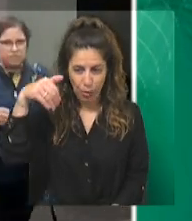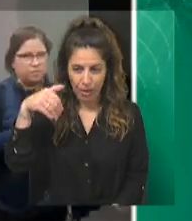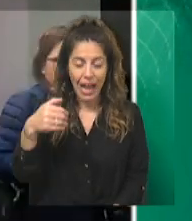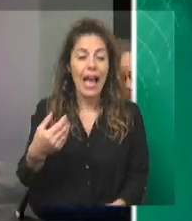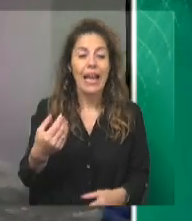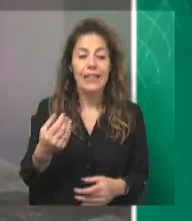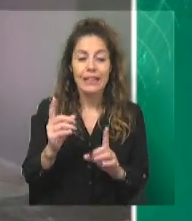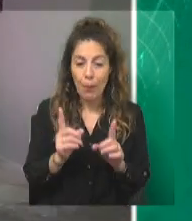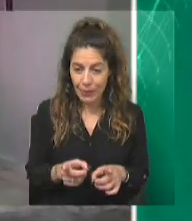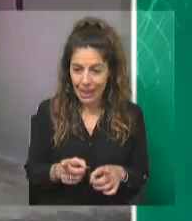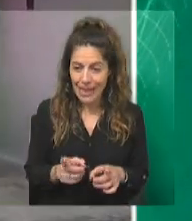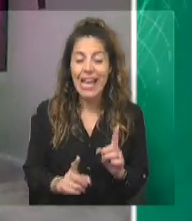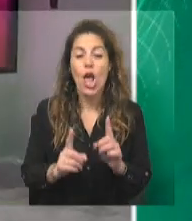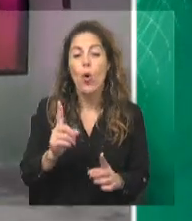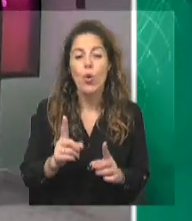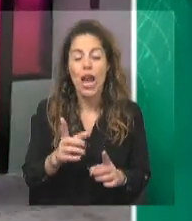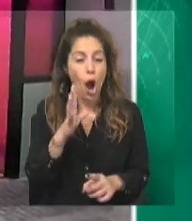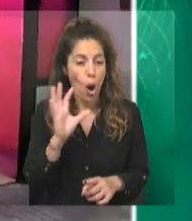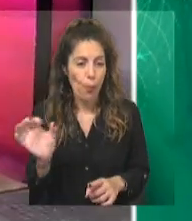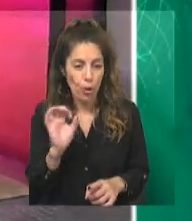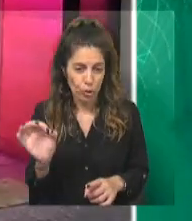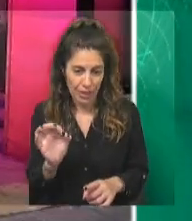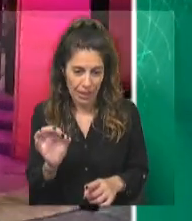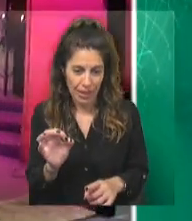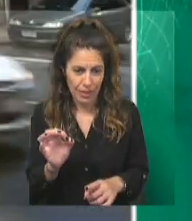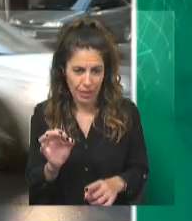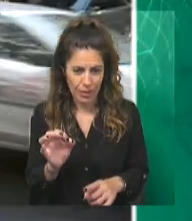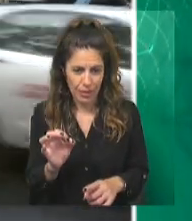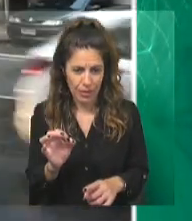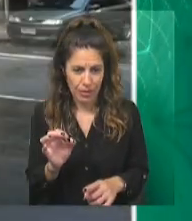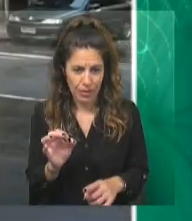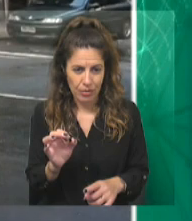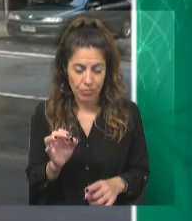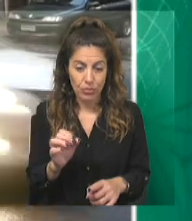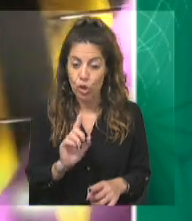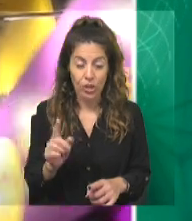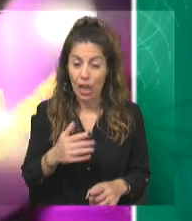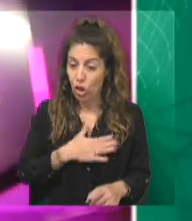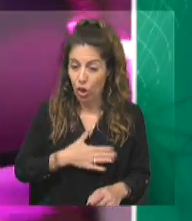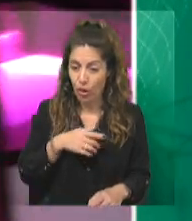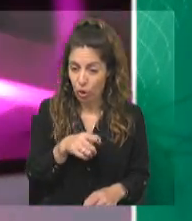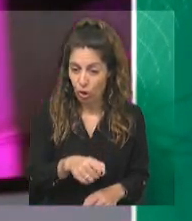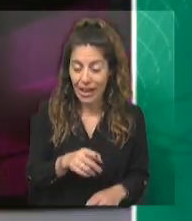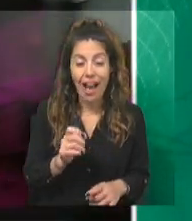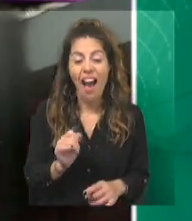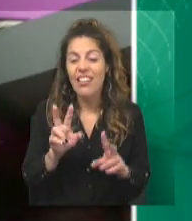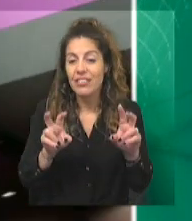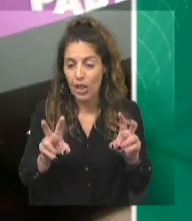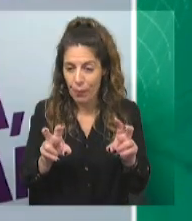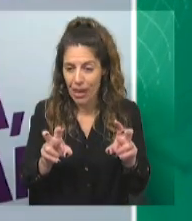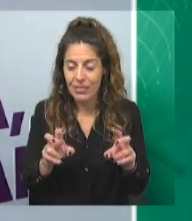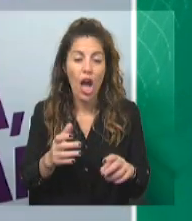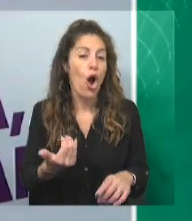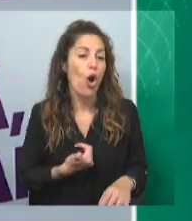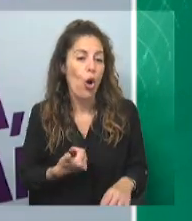Incluso en algunos casos dis sintiendo con él eh Hay temas en los que como